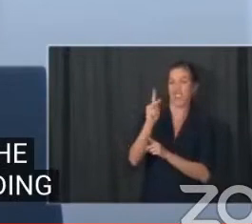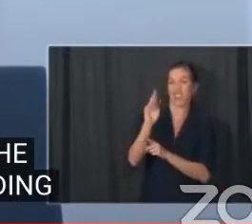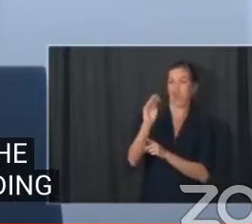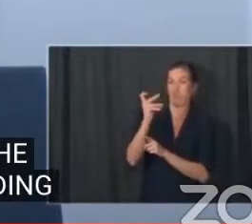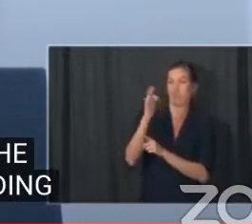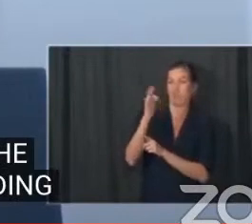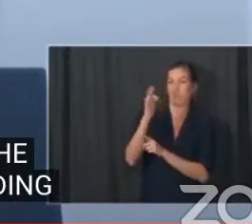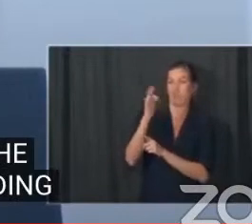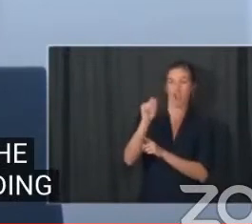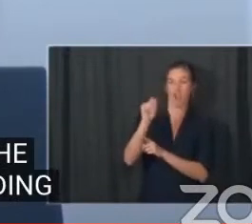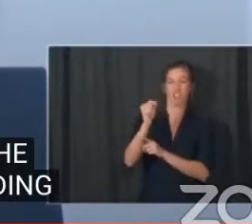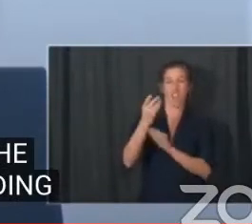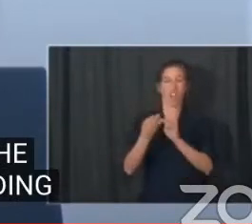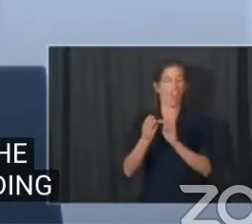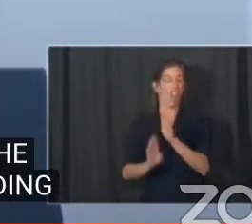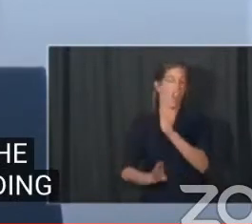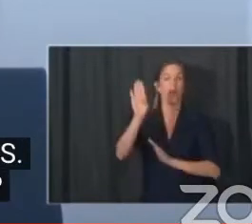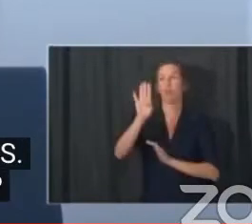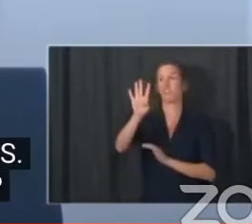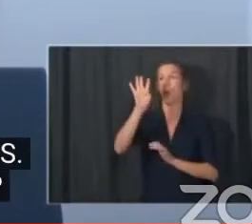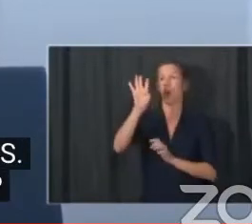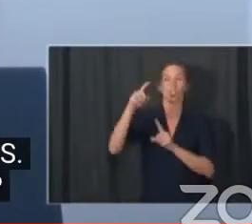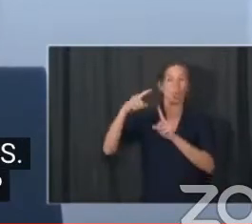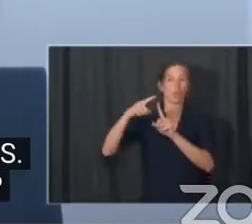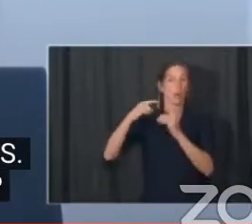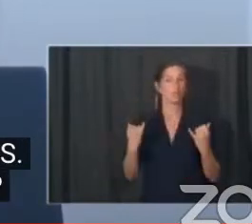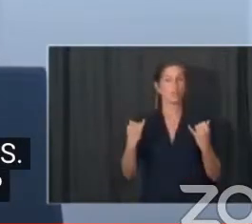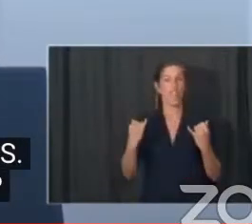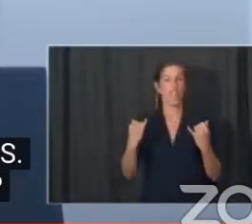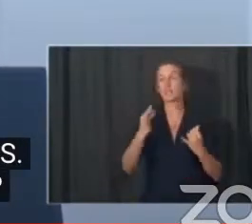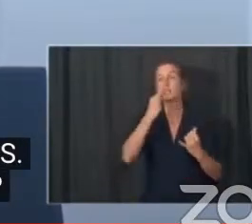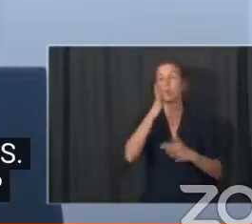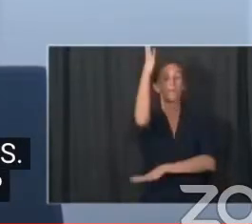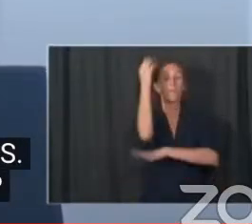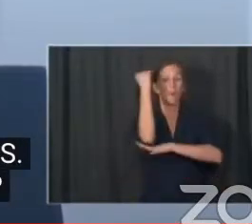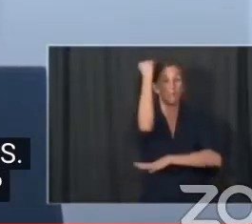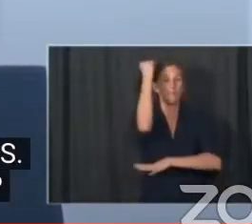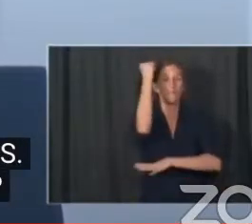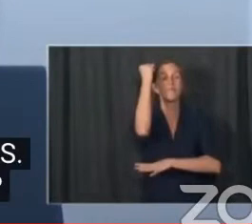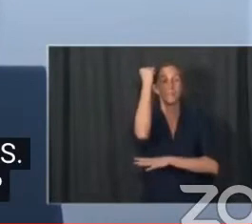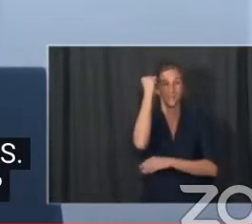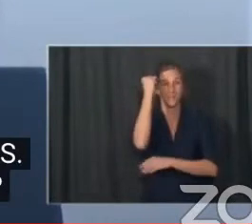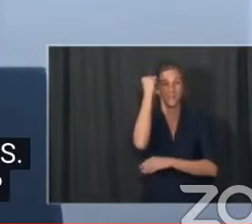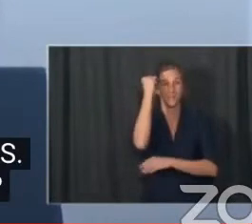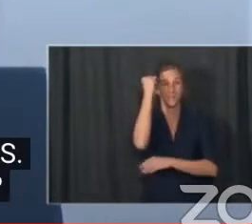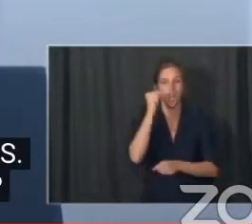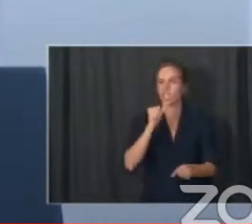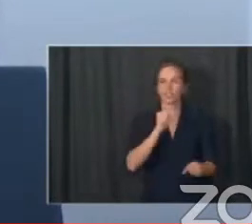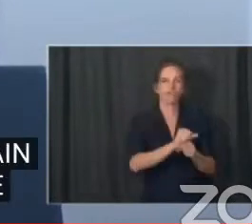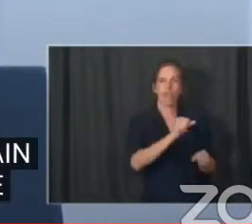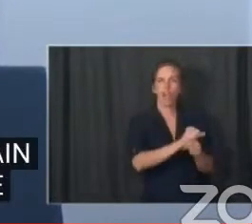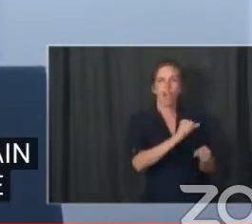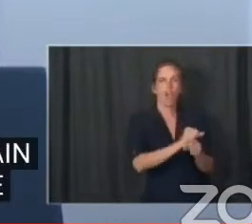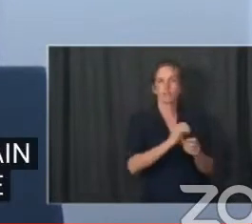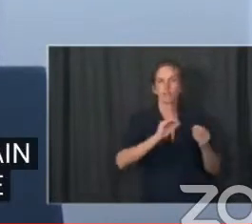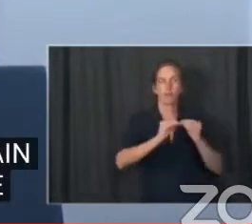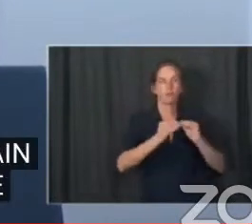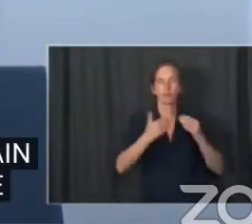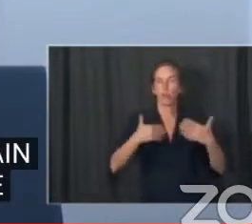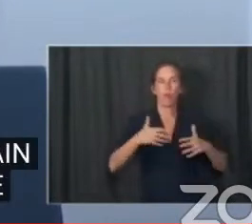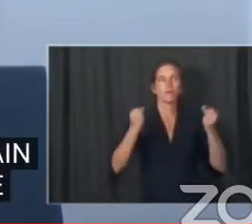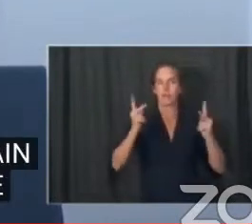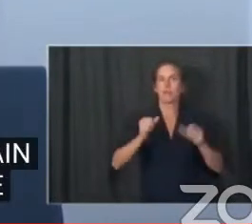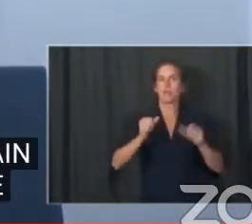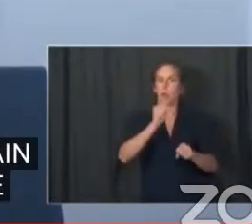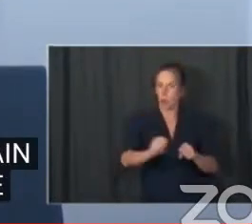Continuaremos combatiendo el virus. Nuestra economía está saliendo a flote a pesar de muchas expectativas. Veo que el mercado de valores